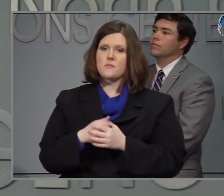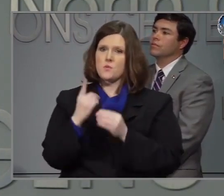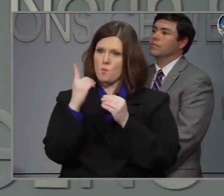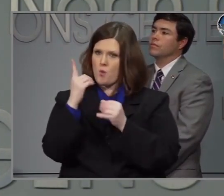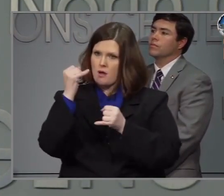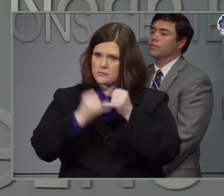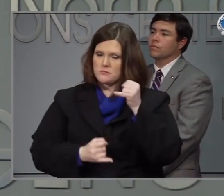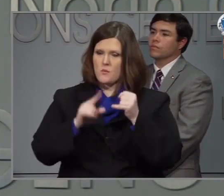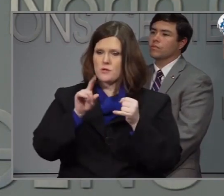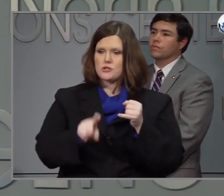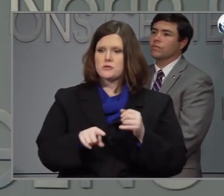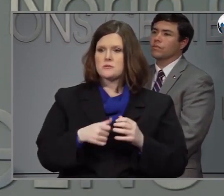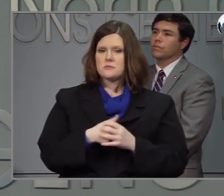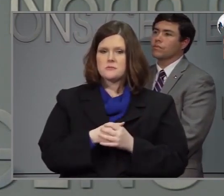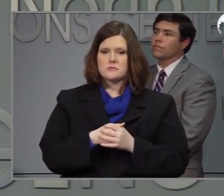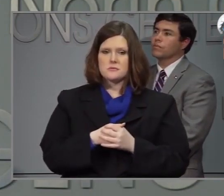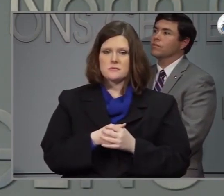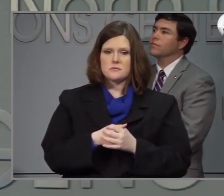estuvieron